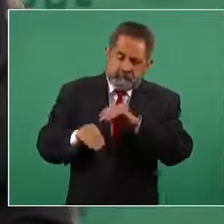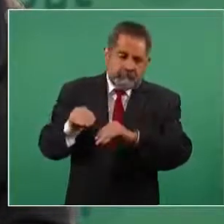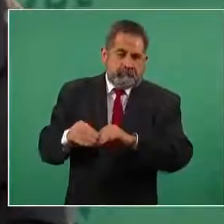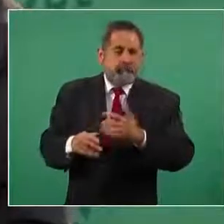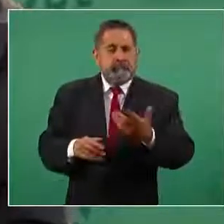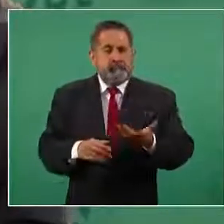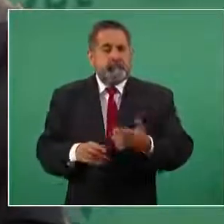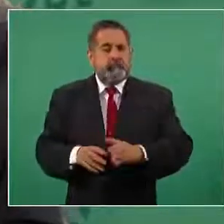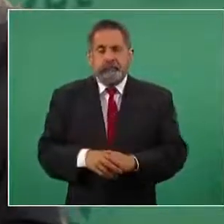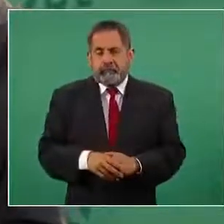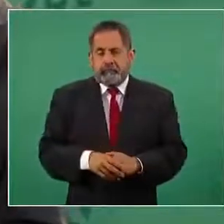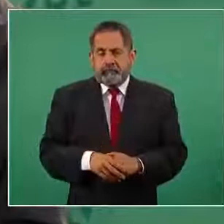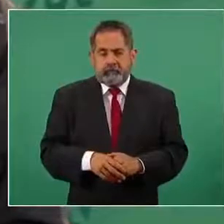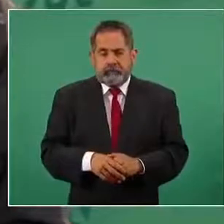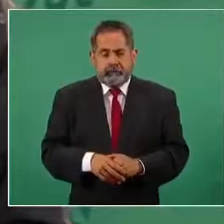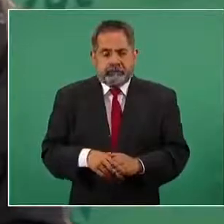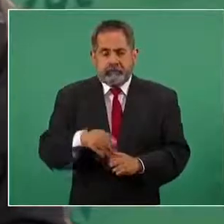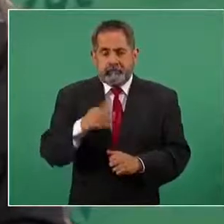y